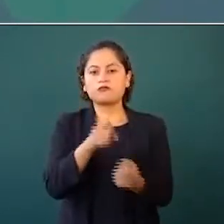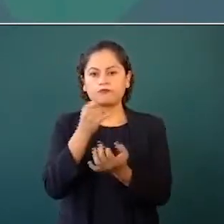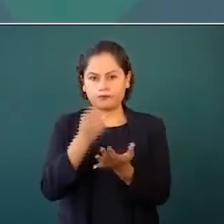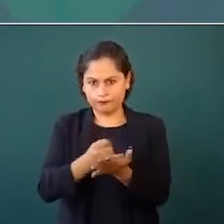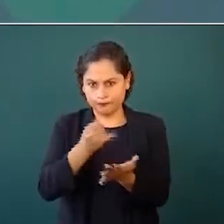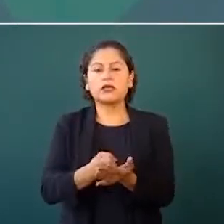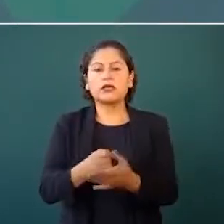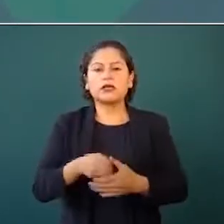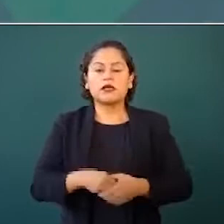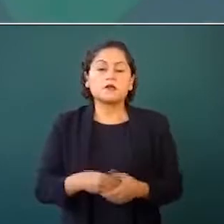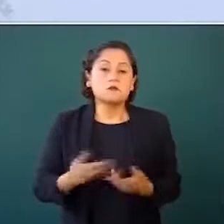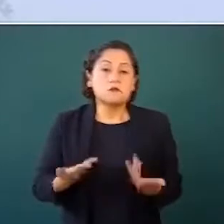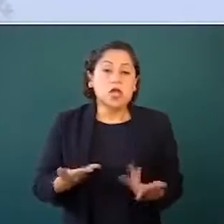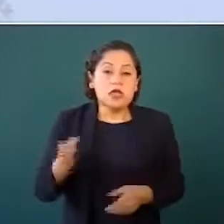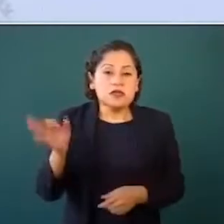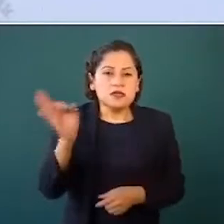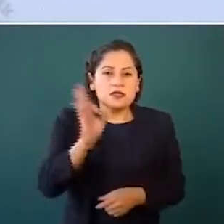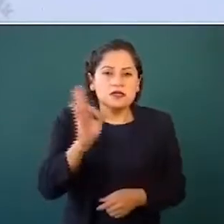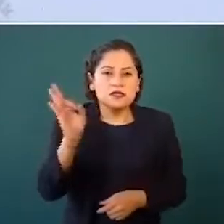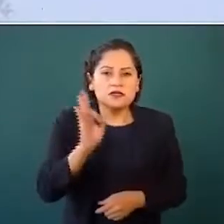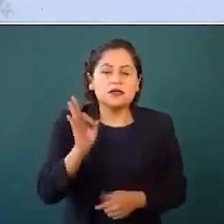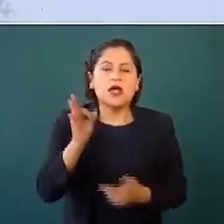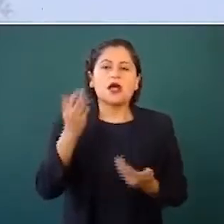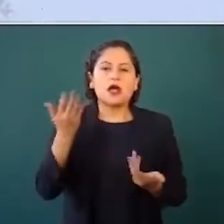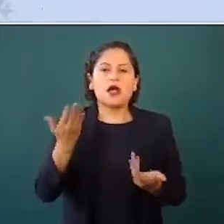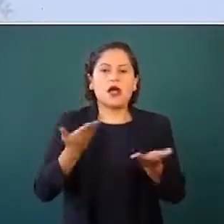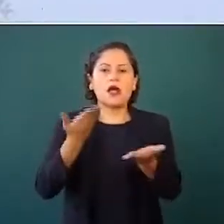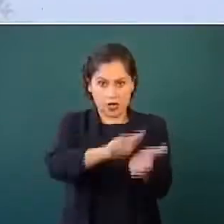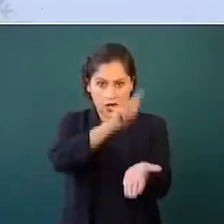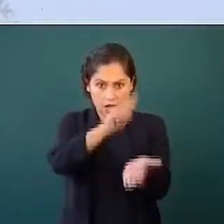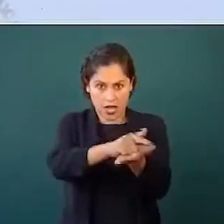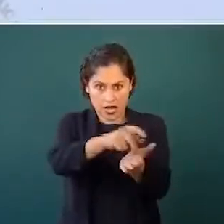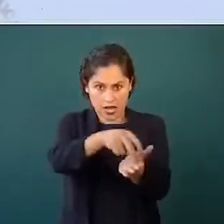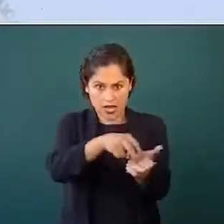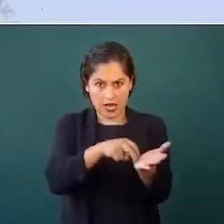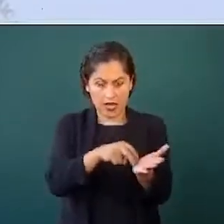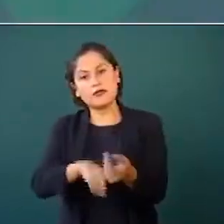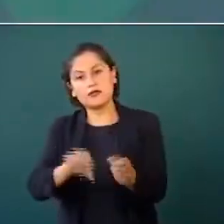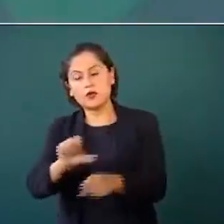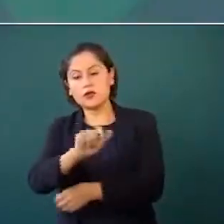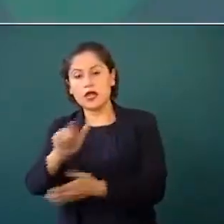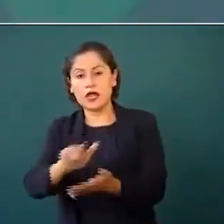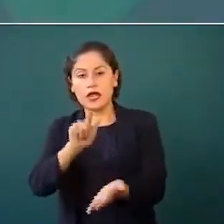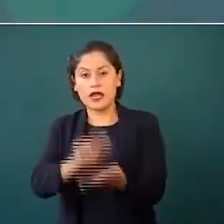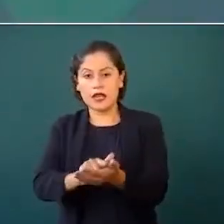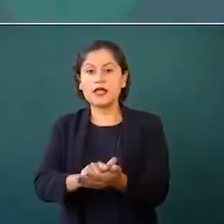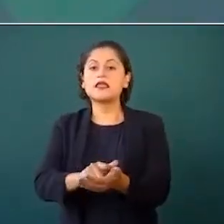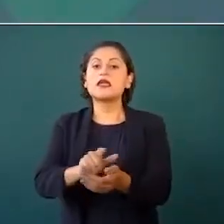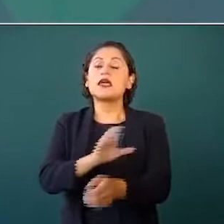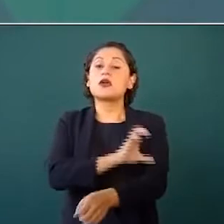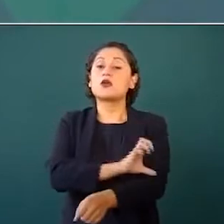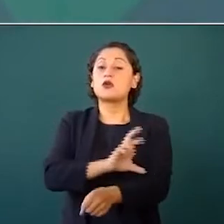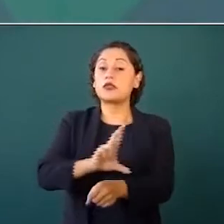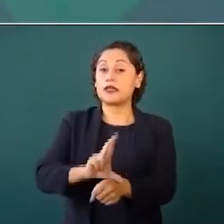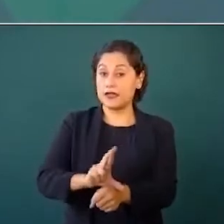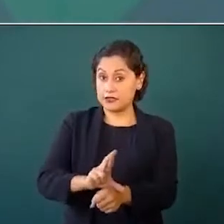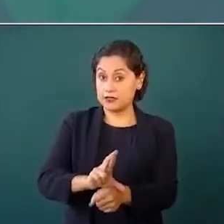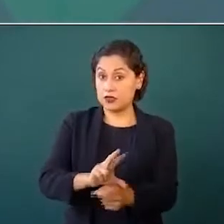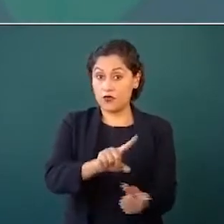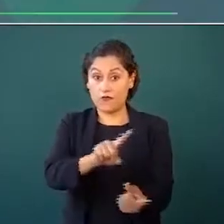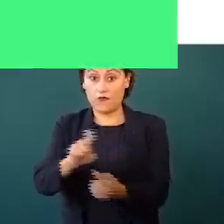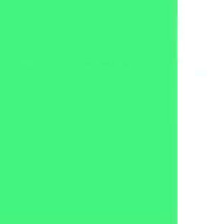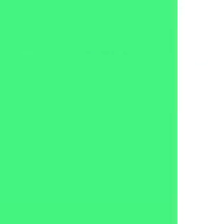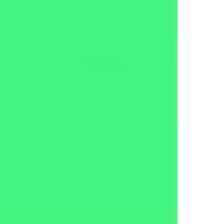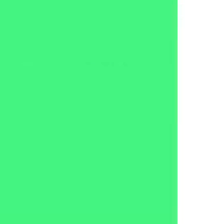proponer un cambio en la ley de coordinación fiscal Pero tiene que haber un consenso